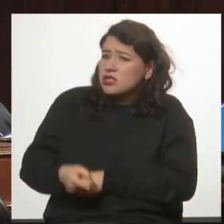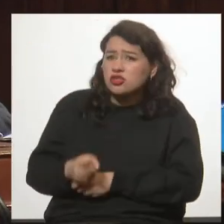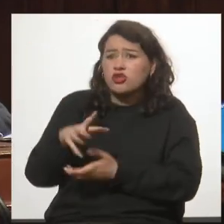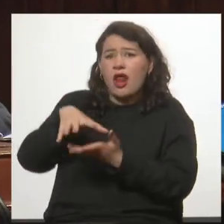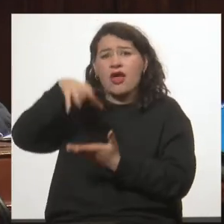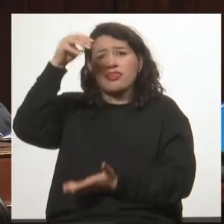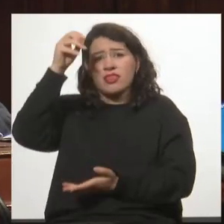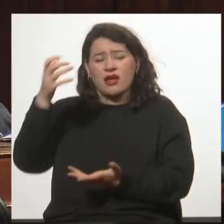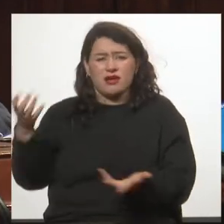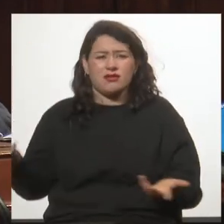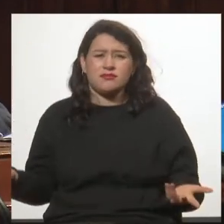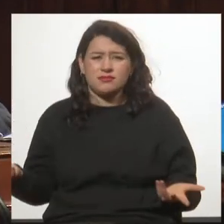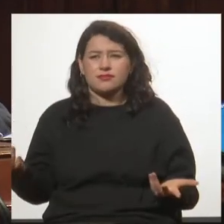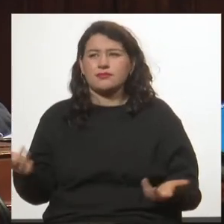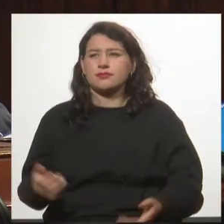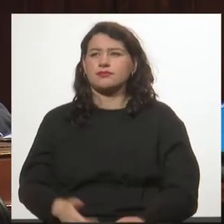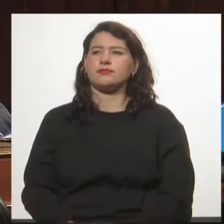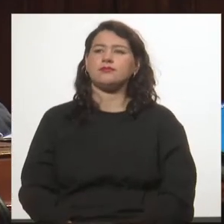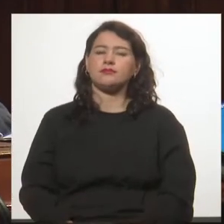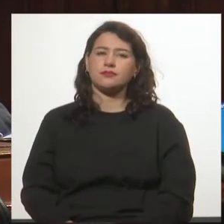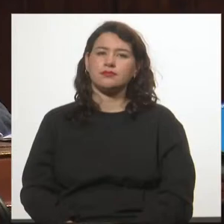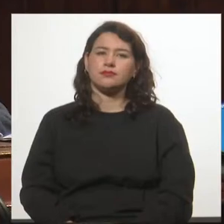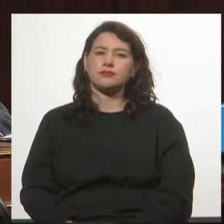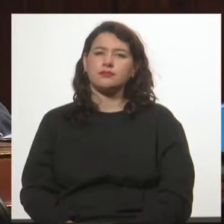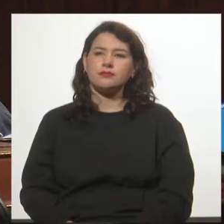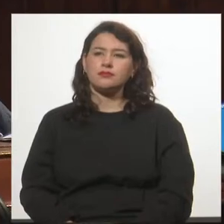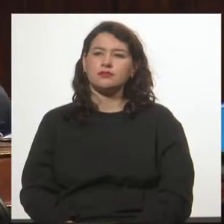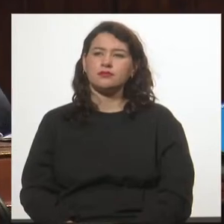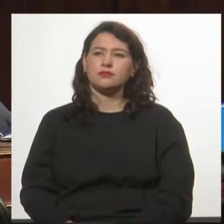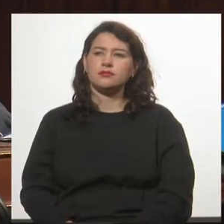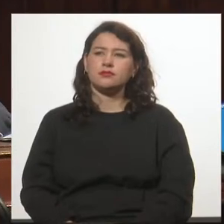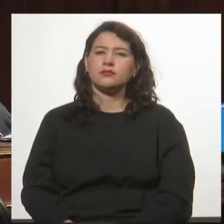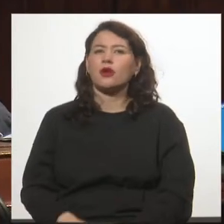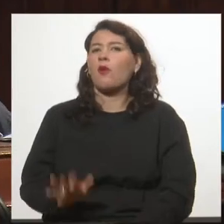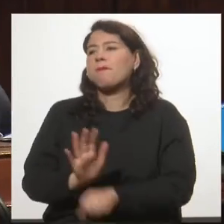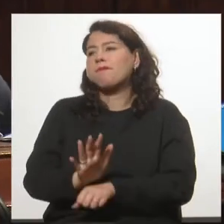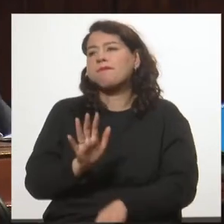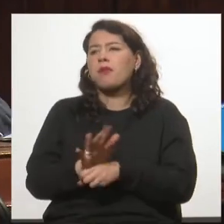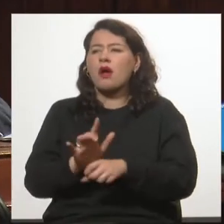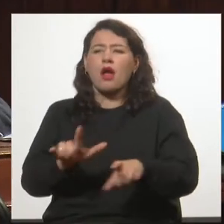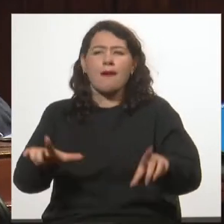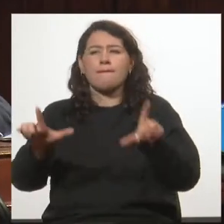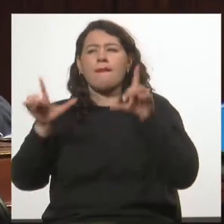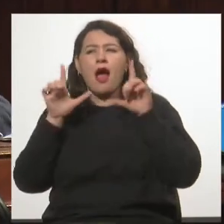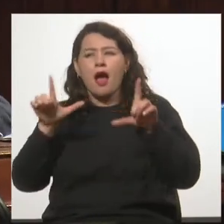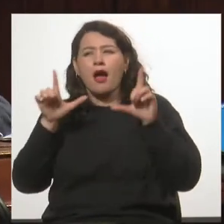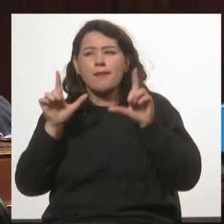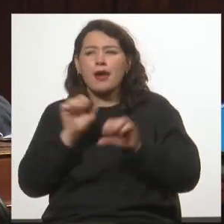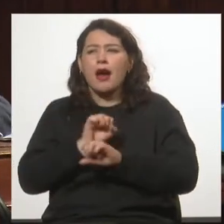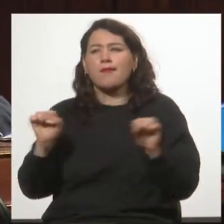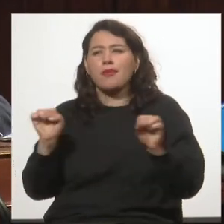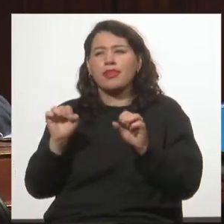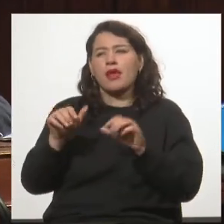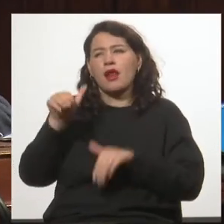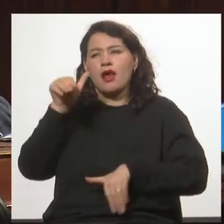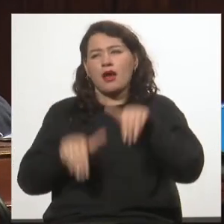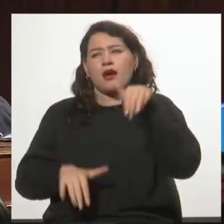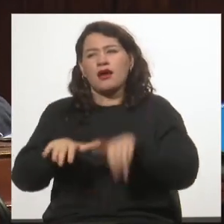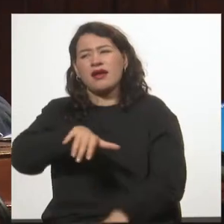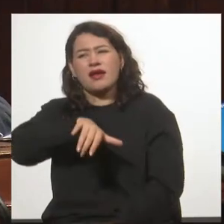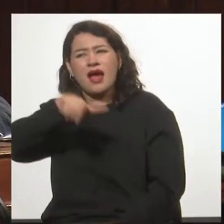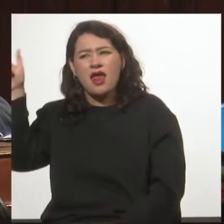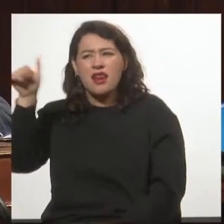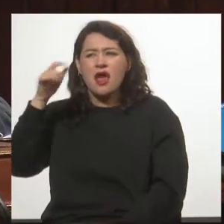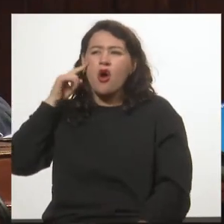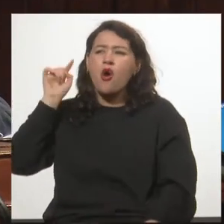antel fue un operativo de imagen con proyección electoral apuntalado